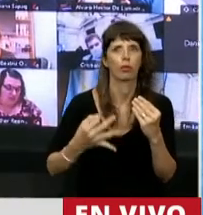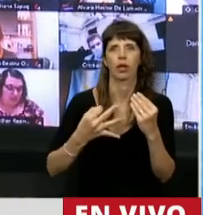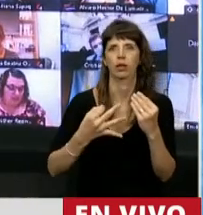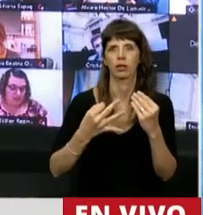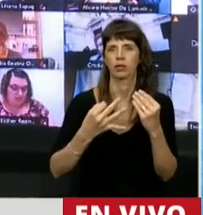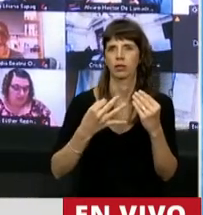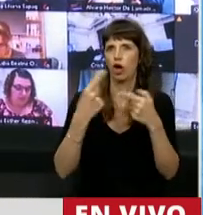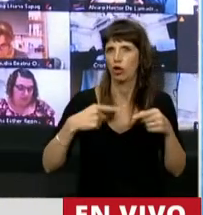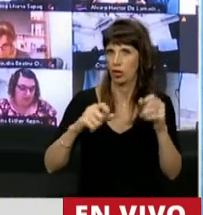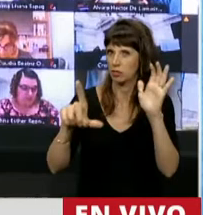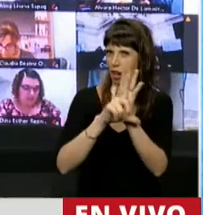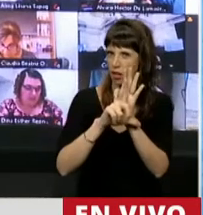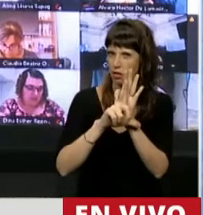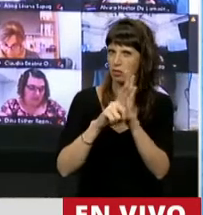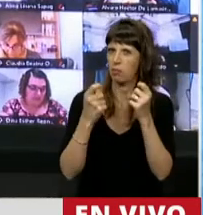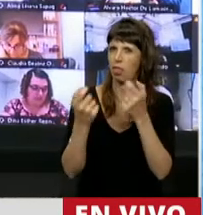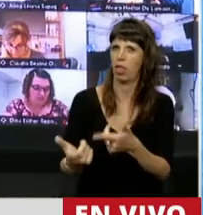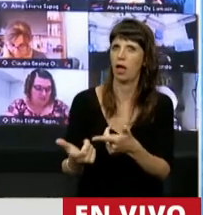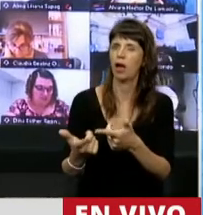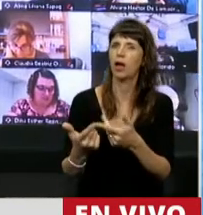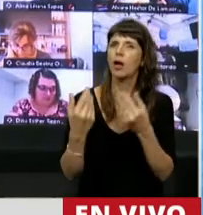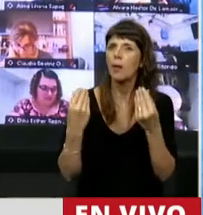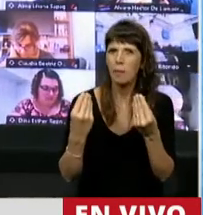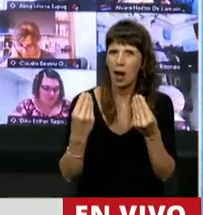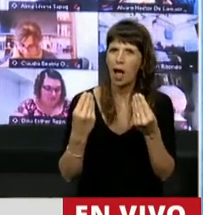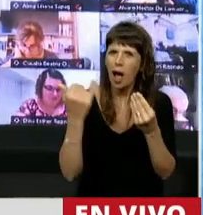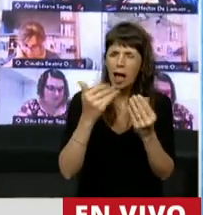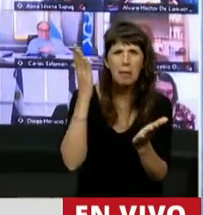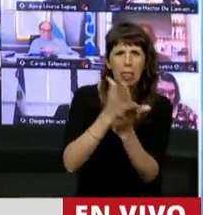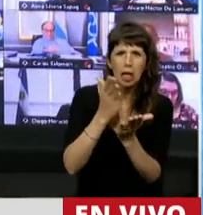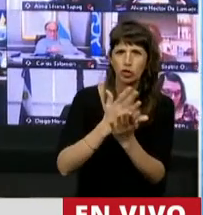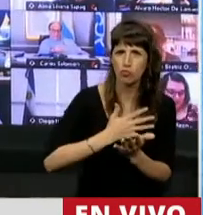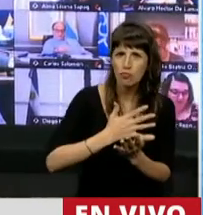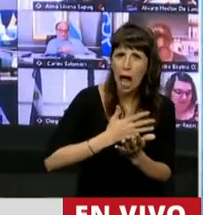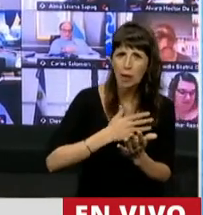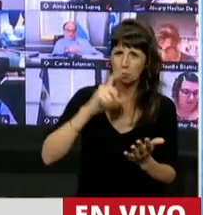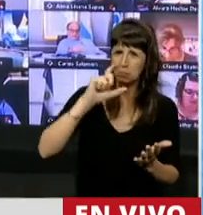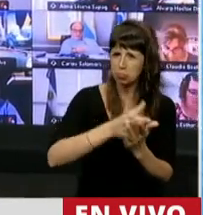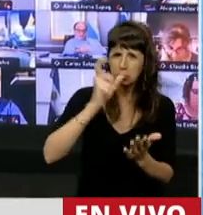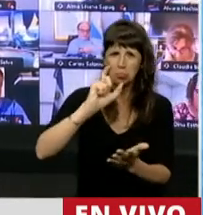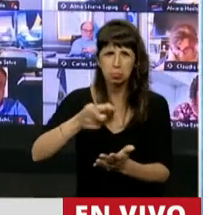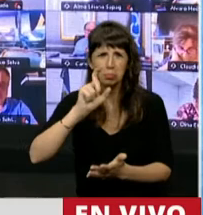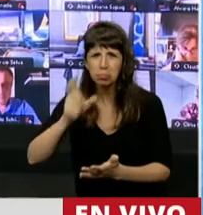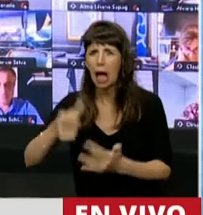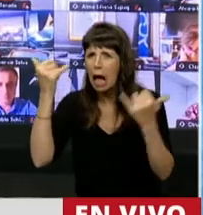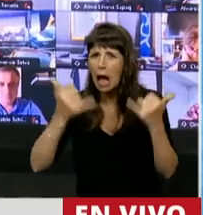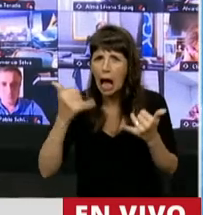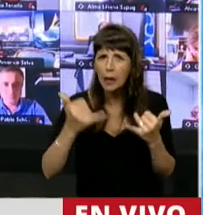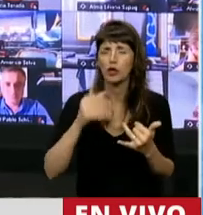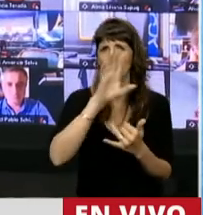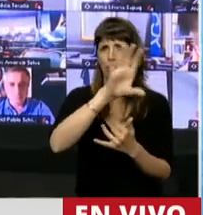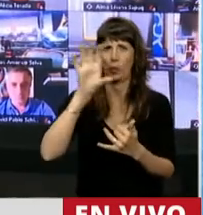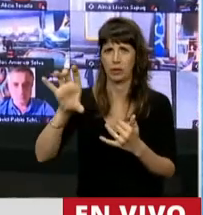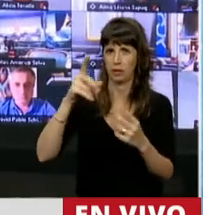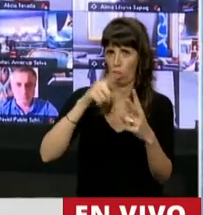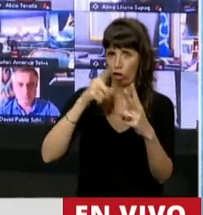para frenar e intervenir en las graves violaciones a derechos humanos que se están dando en la provincia de formosa y